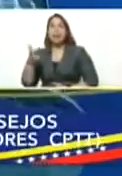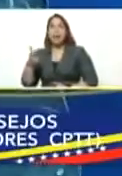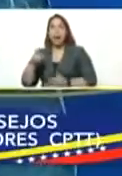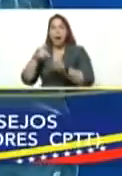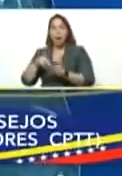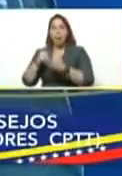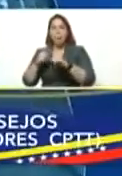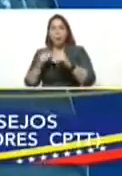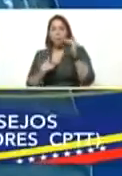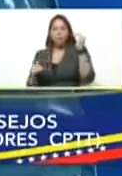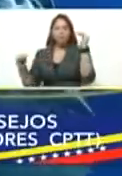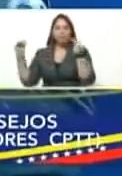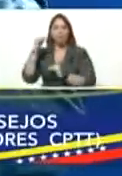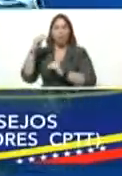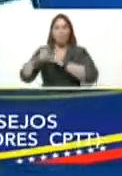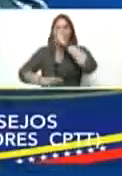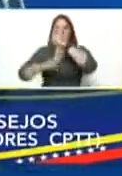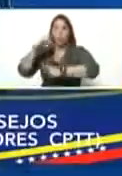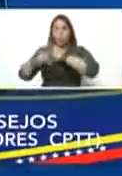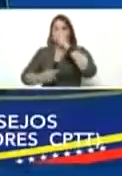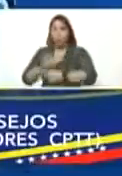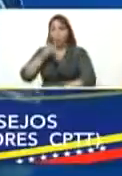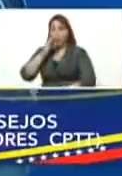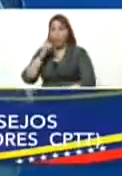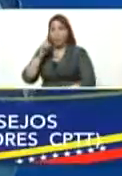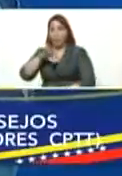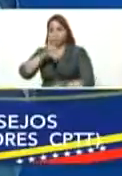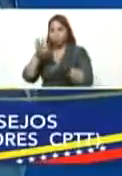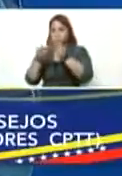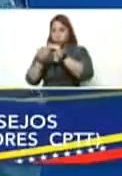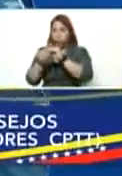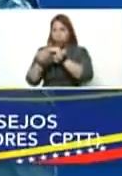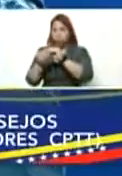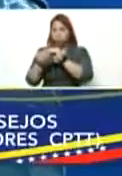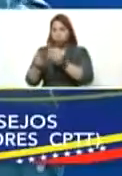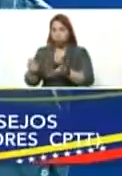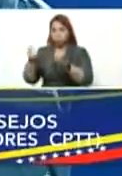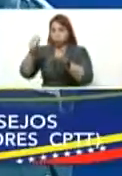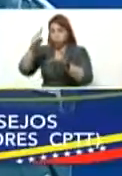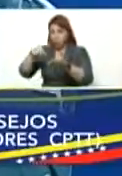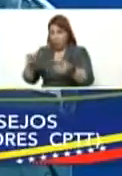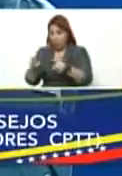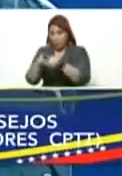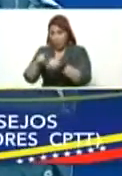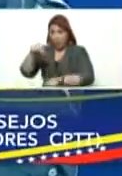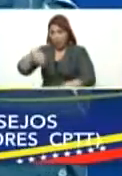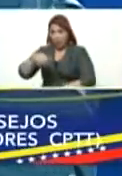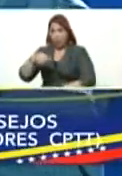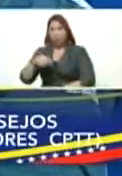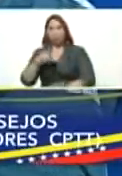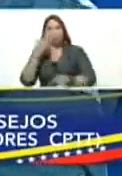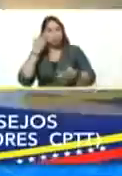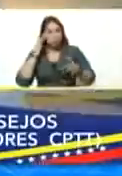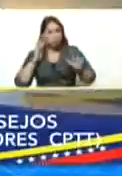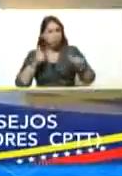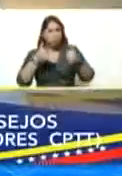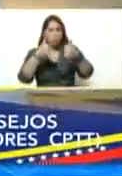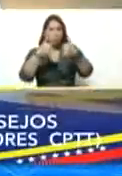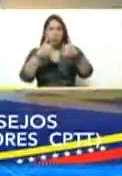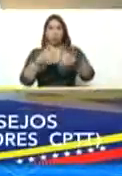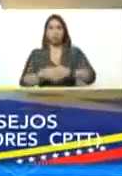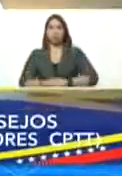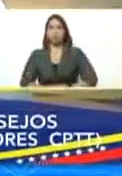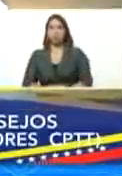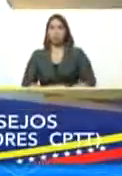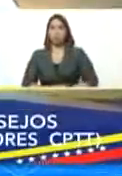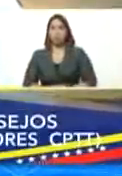para incrementar la producción de café para los CLAP. Igualmente, que aquí sacamos. Me parece muy bien, me parece muy